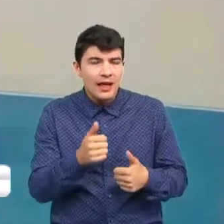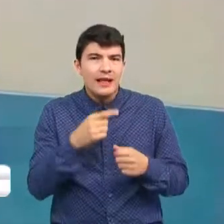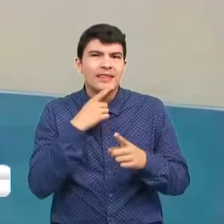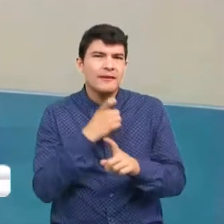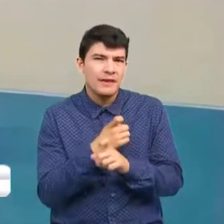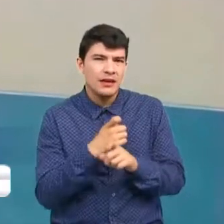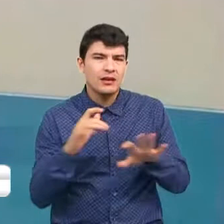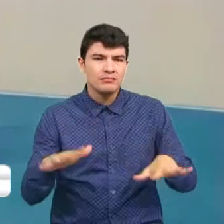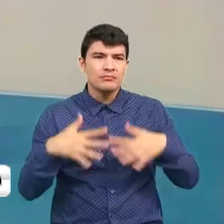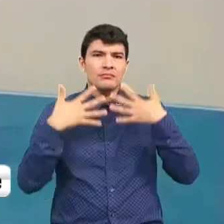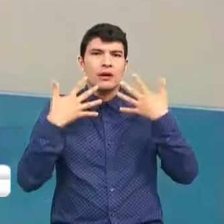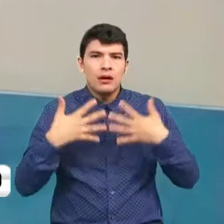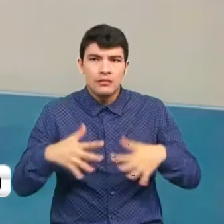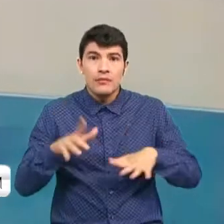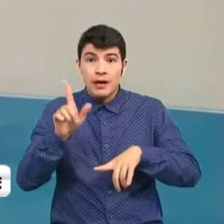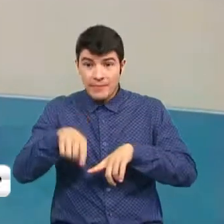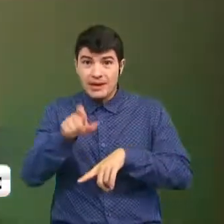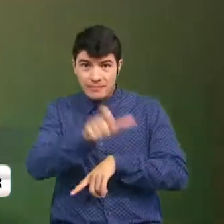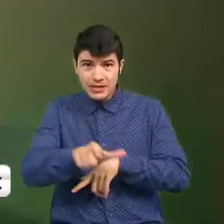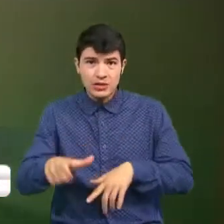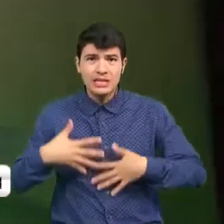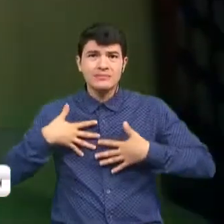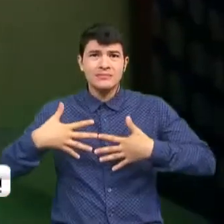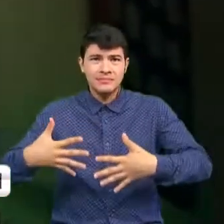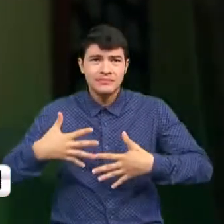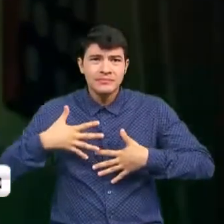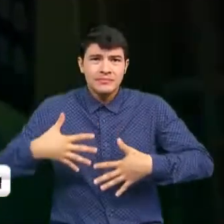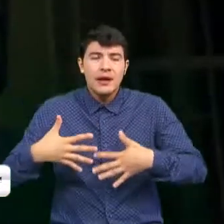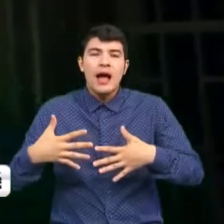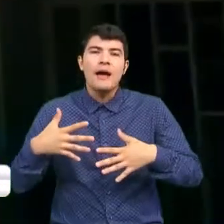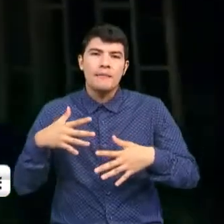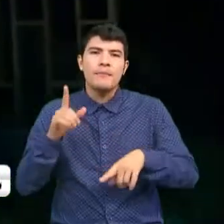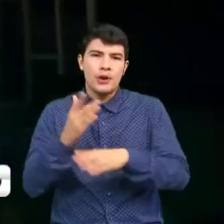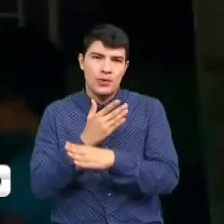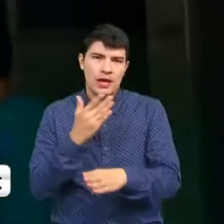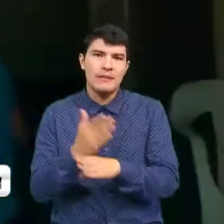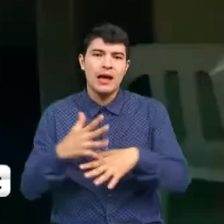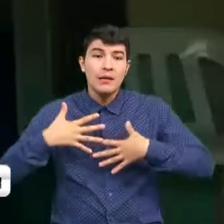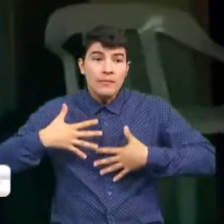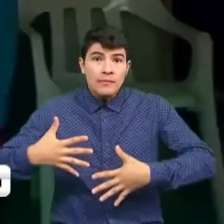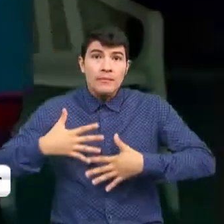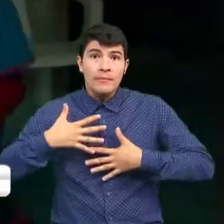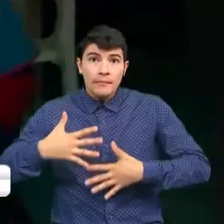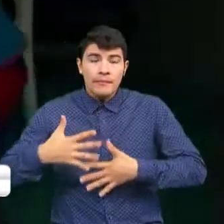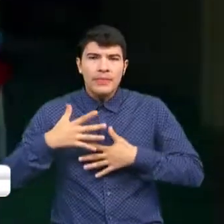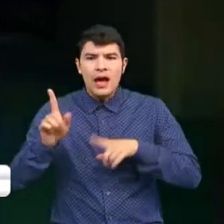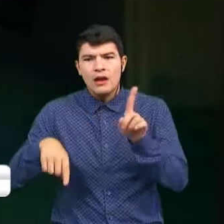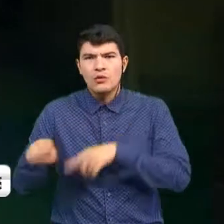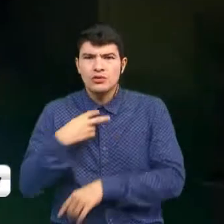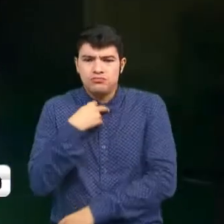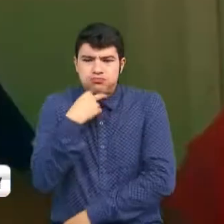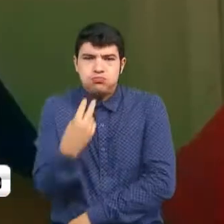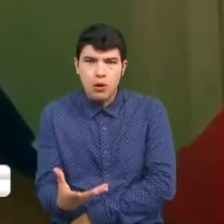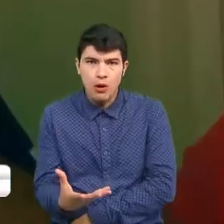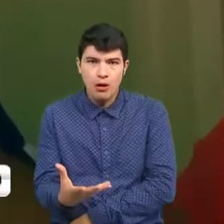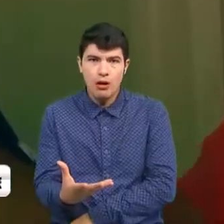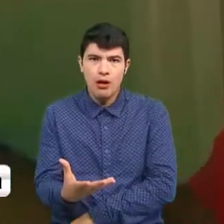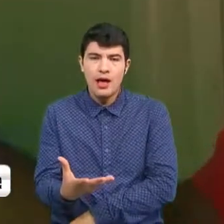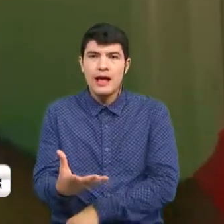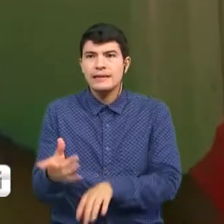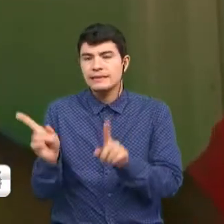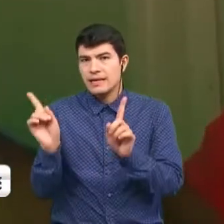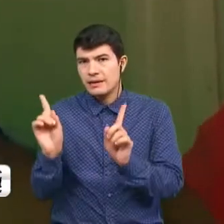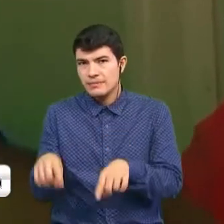para respirar los pacientes que son neumáticos pues han presentado crisis asmáticas otros pacientes han presentado vómitos otro paciente pues